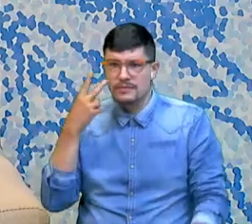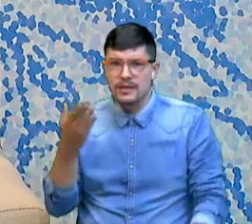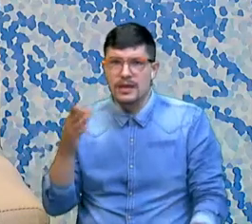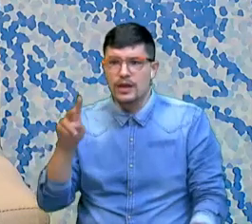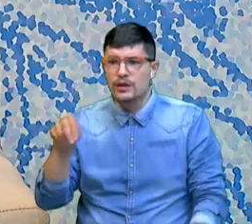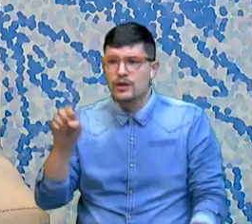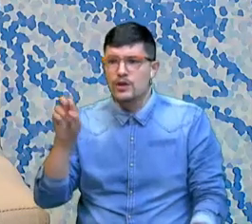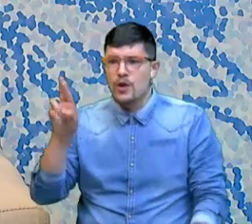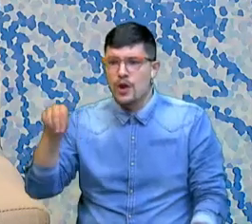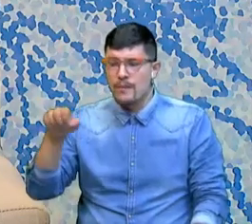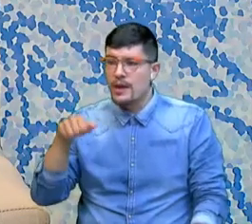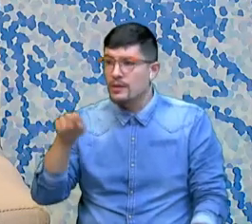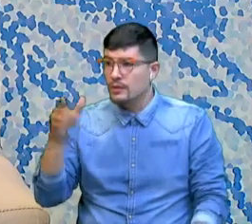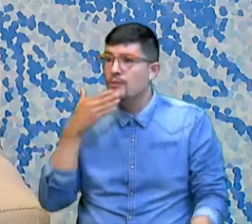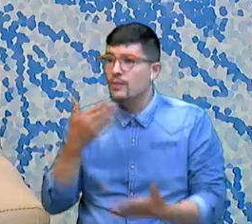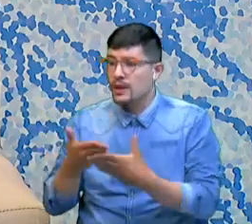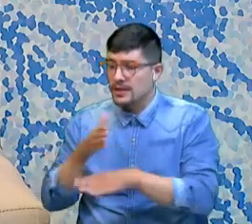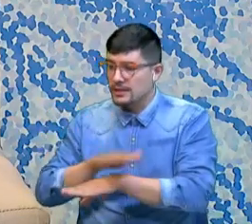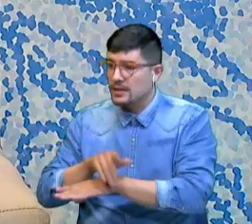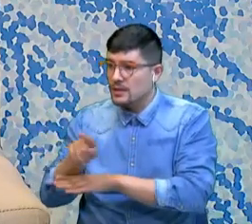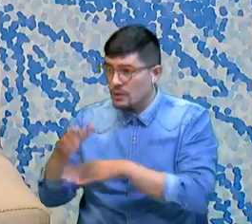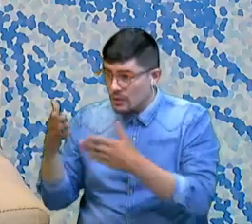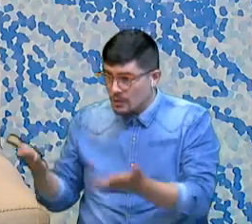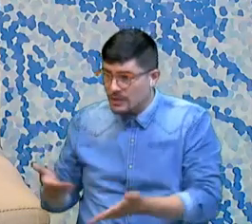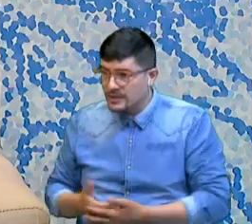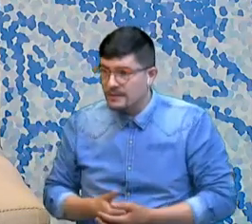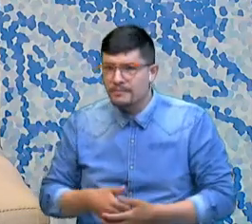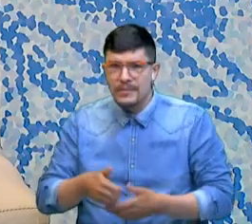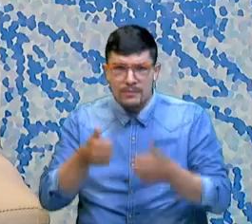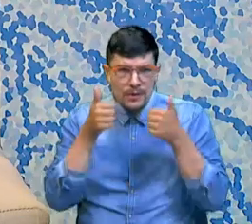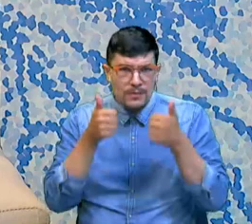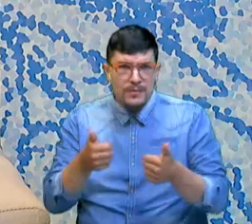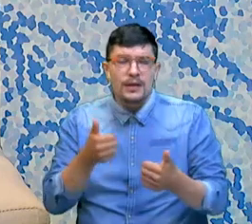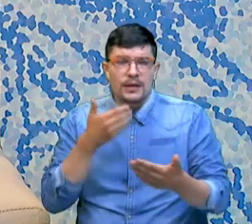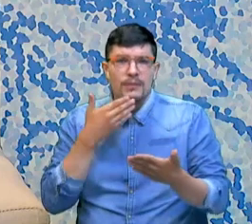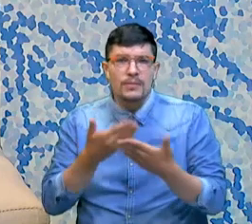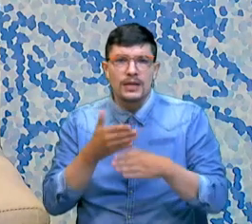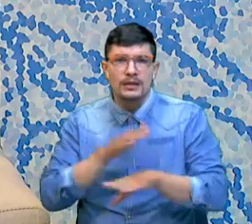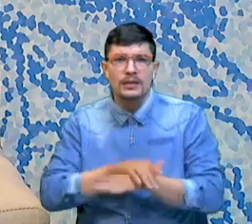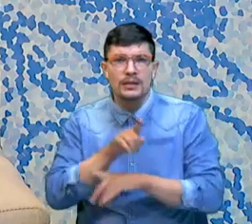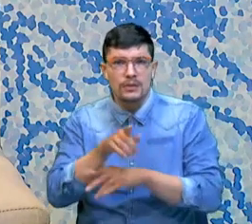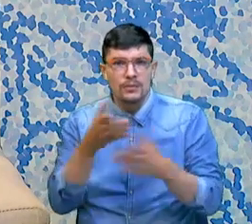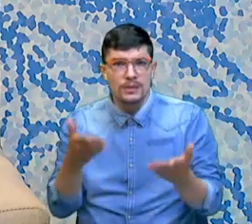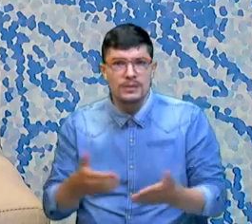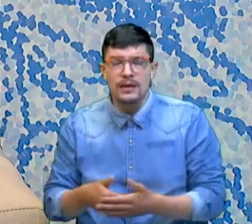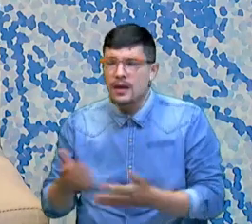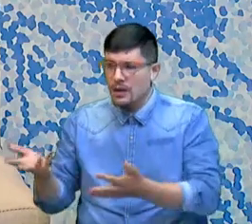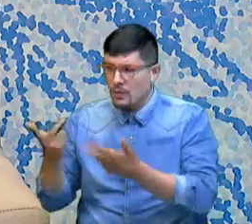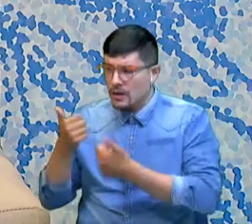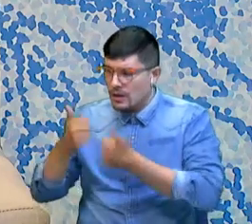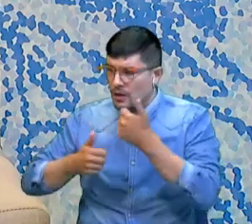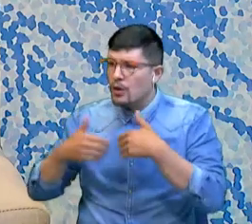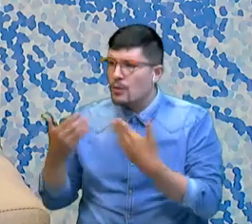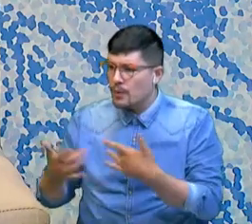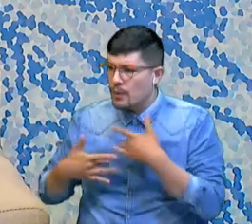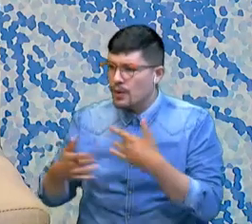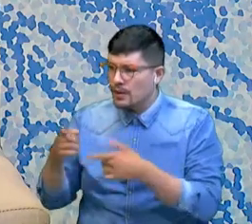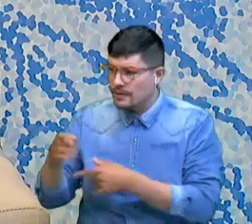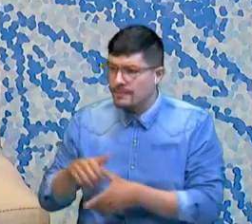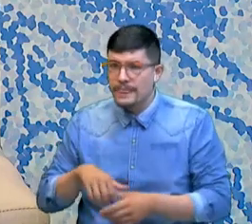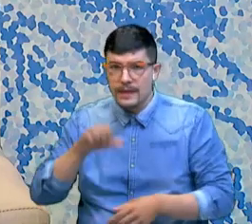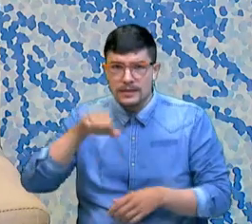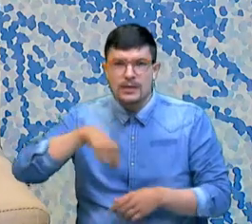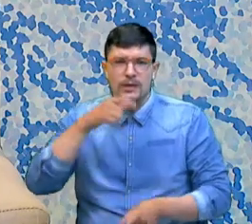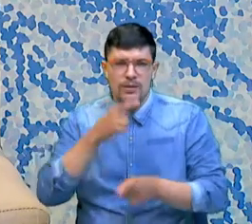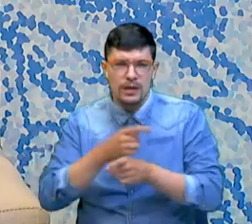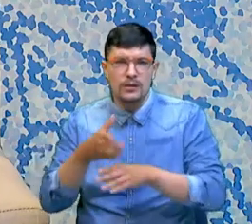doña Norma. Doña Norma, buenas tardes, ¿cómo está? ¿Cómo está, doctora Marlene? Muy bien, doña Norma, cuéntenos en qué le podemos ayudar. Antes de